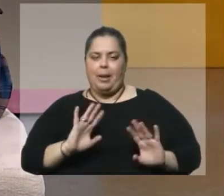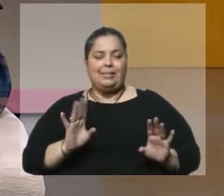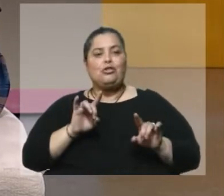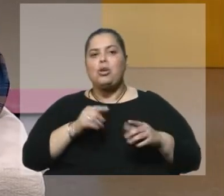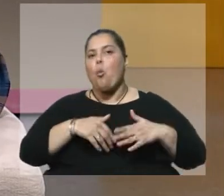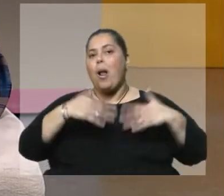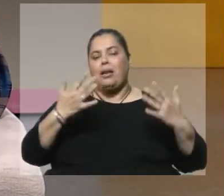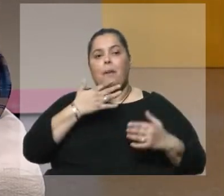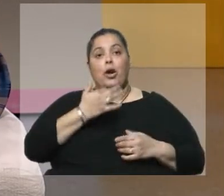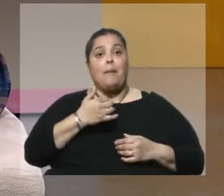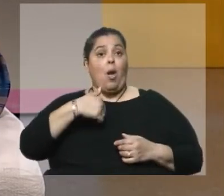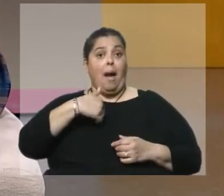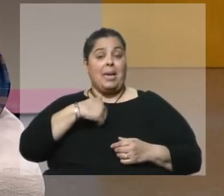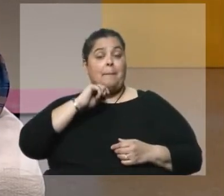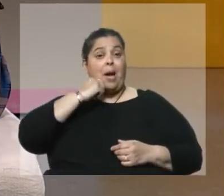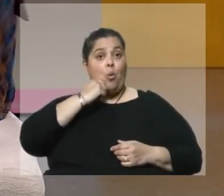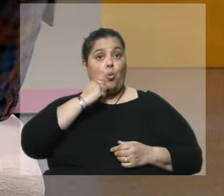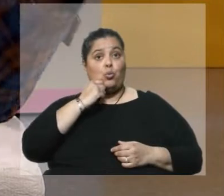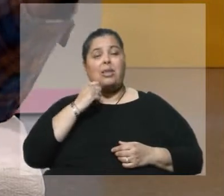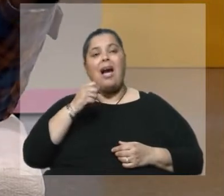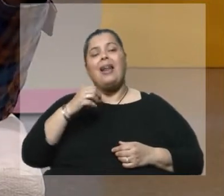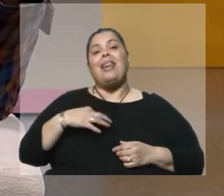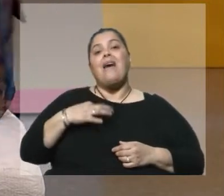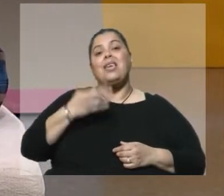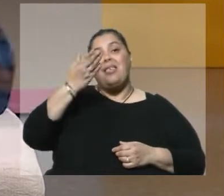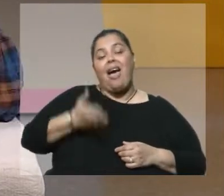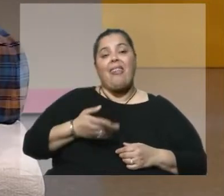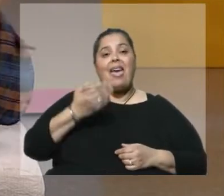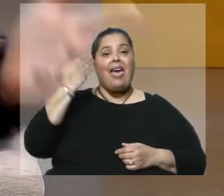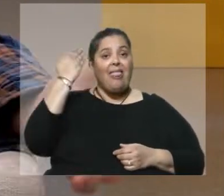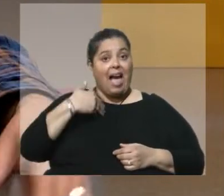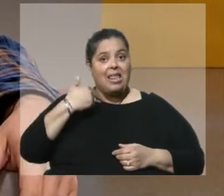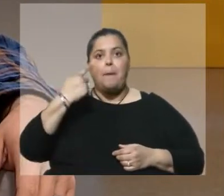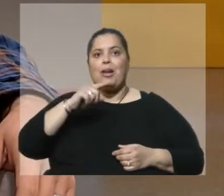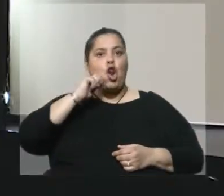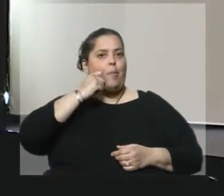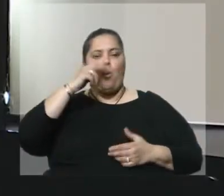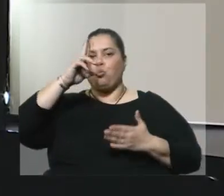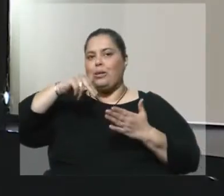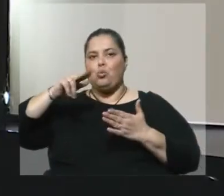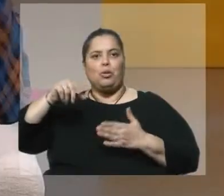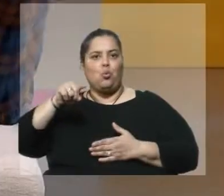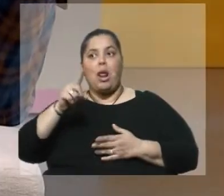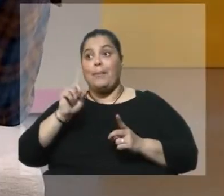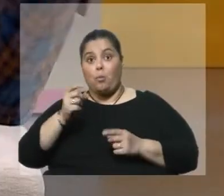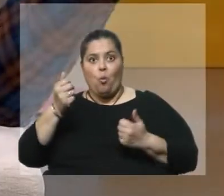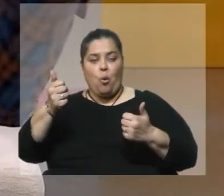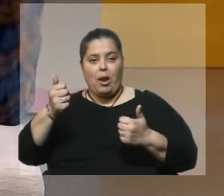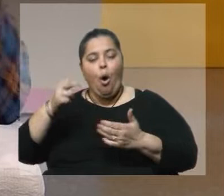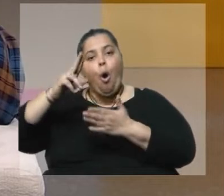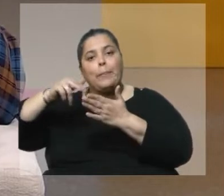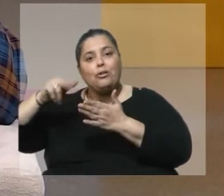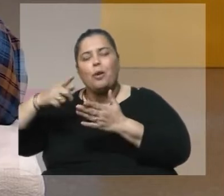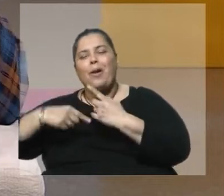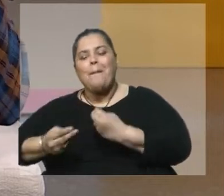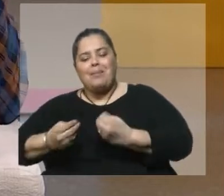válido. Por ejemplo, a mí me gusta la vida de Dalí, pero no me gusta su obra. No significa que no sea un excelente pintor. Significa que a mí me mueven otros pintores